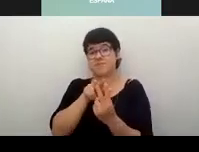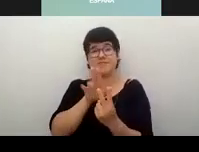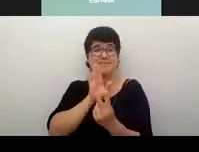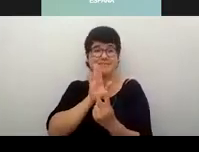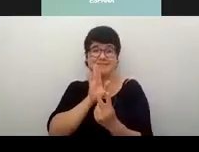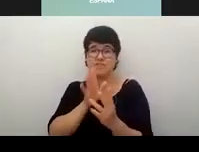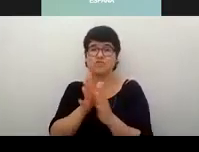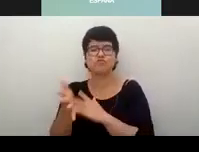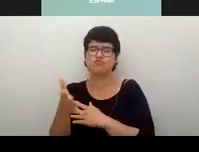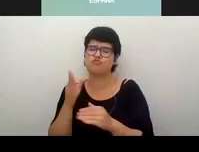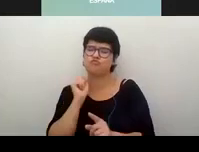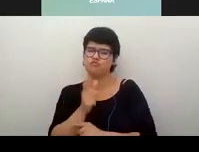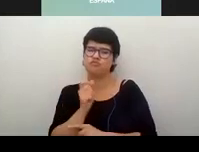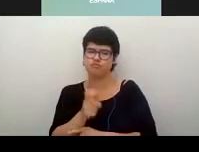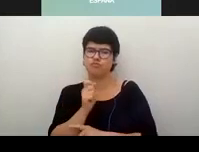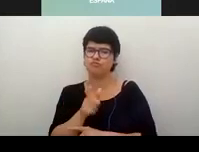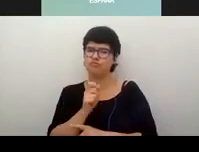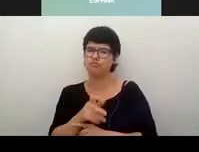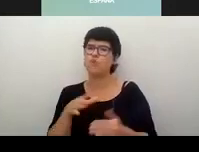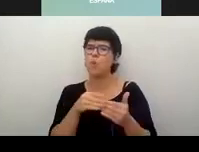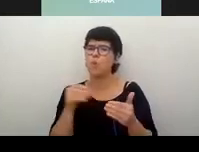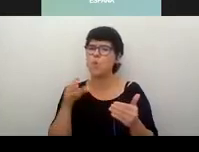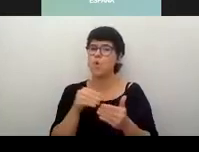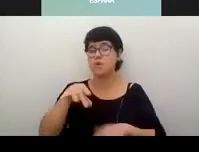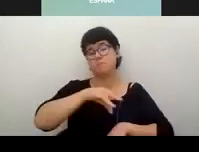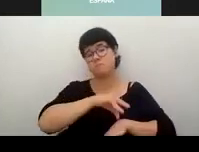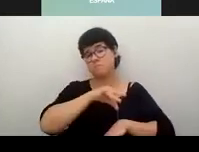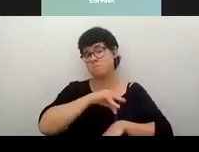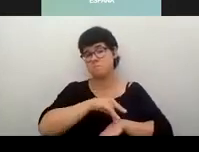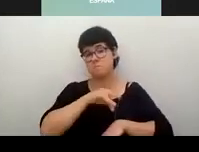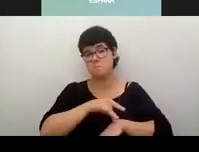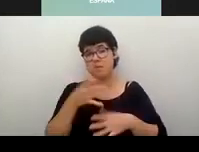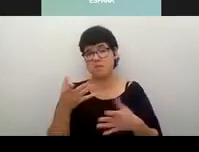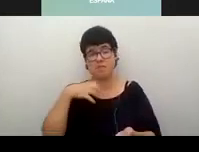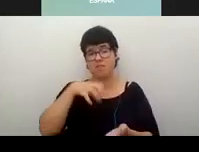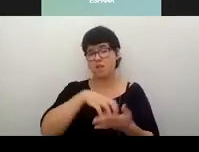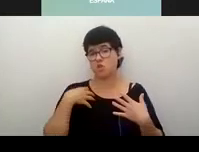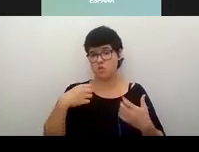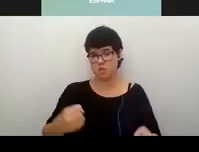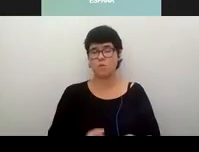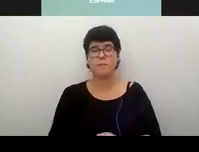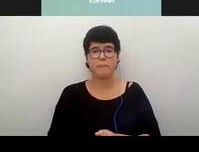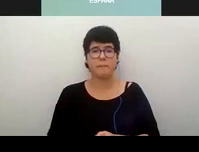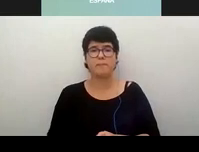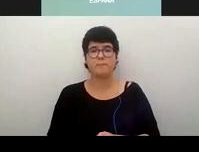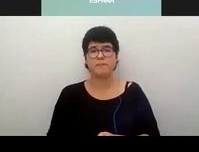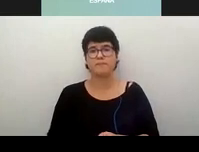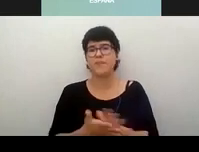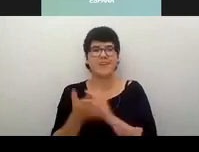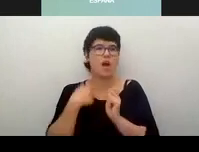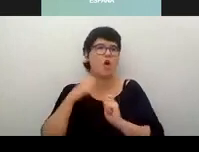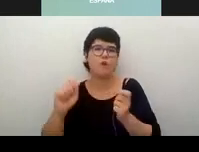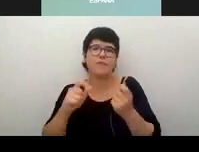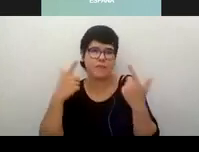que utilizamos mucho en la medicina de los centros de salud. En medicina oficial, por así decir,